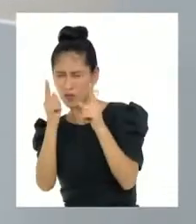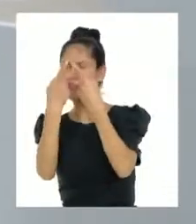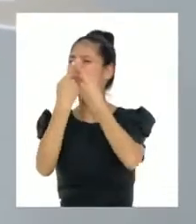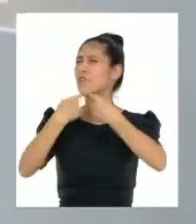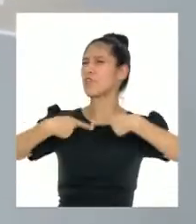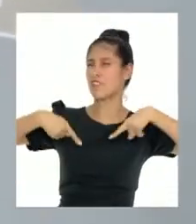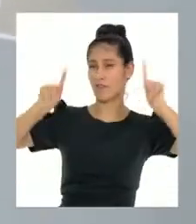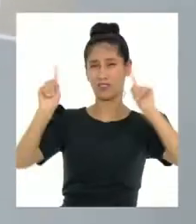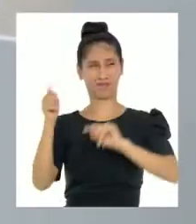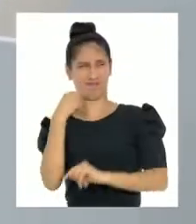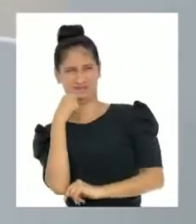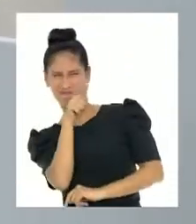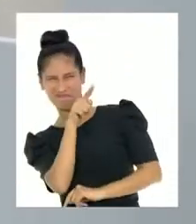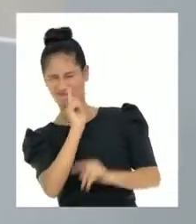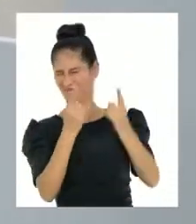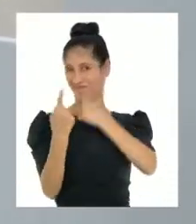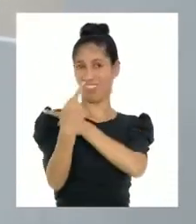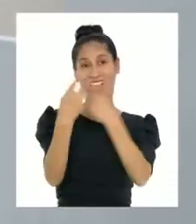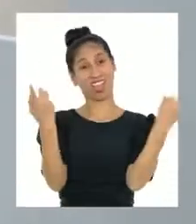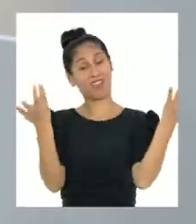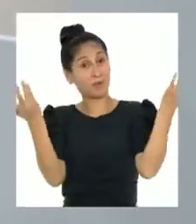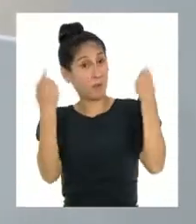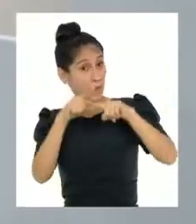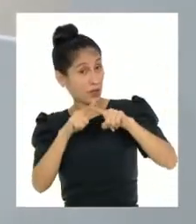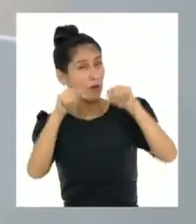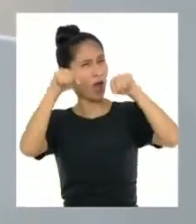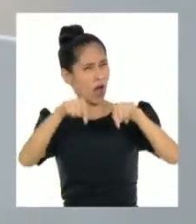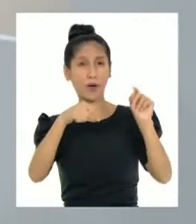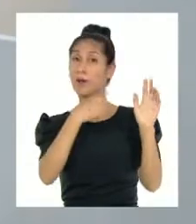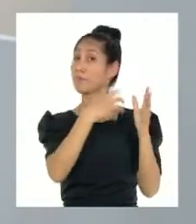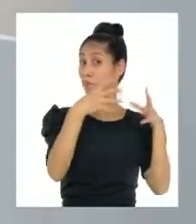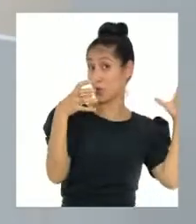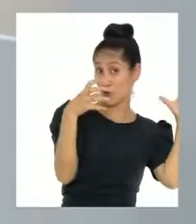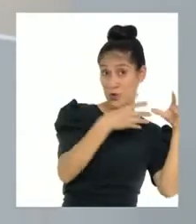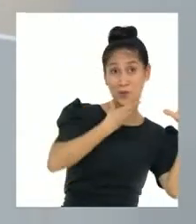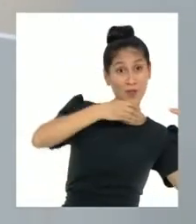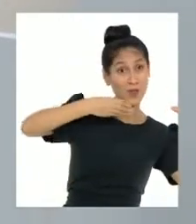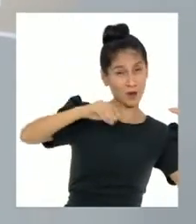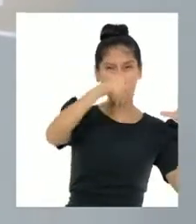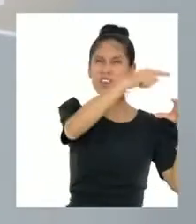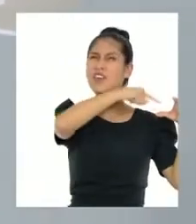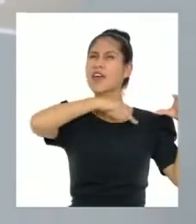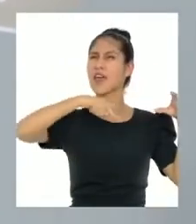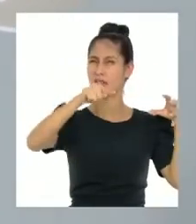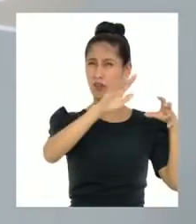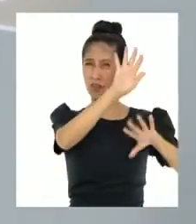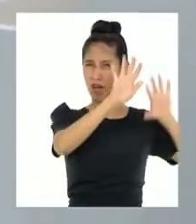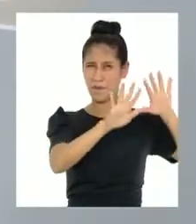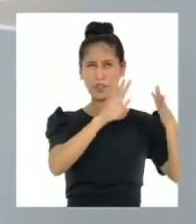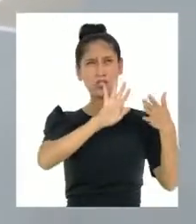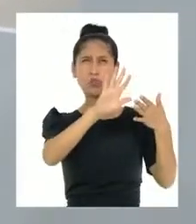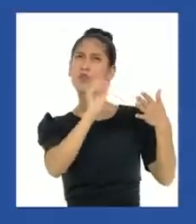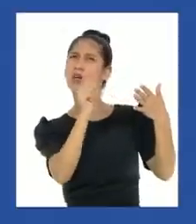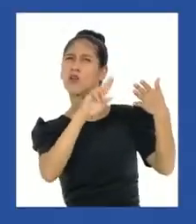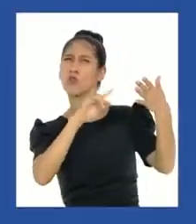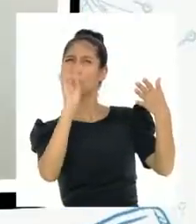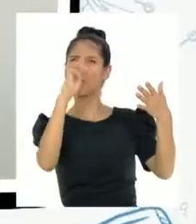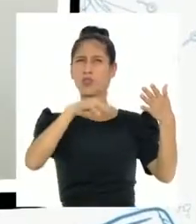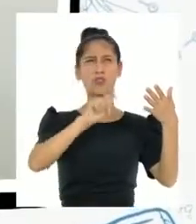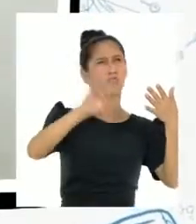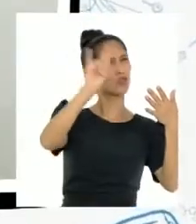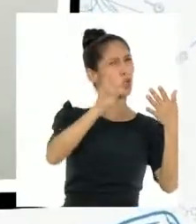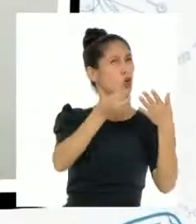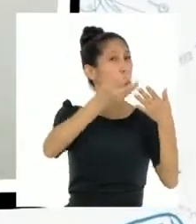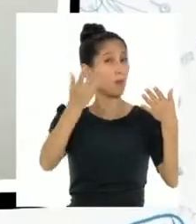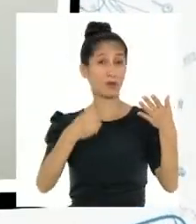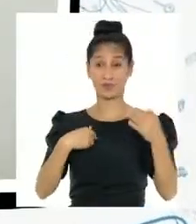que escuchemos a algunos estudiantes hablar sobre distintos conflictos y cómo lo resuelven usando argumentos.